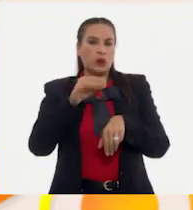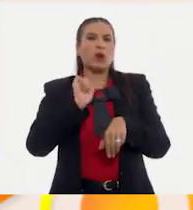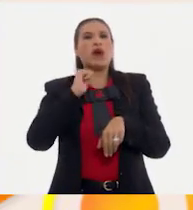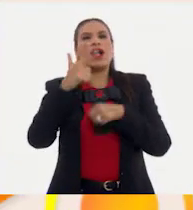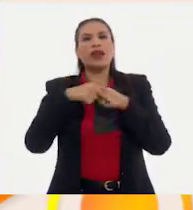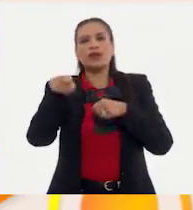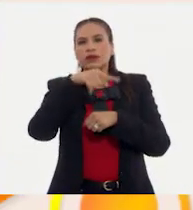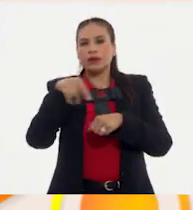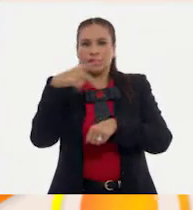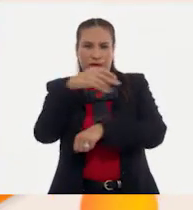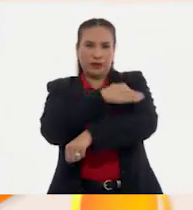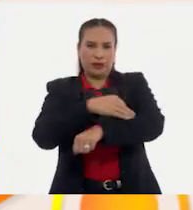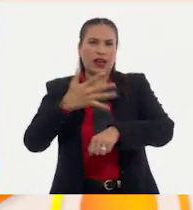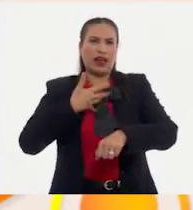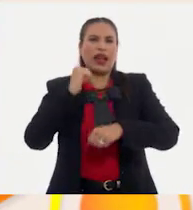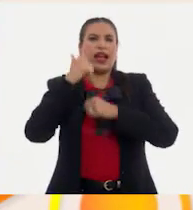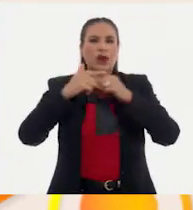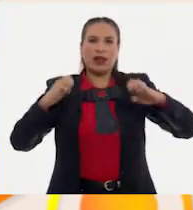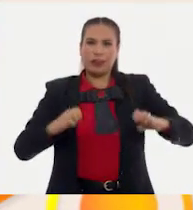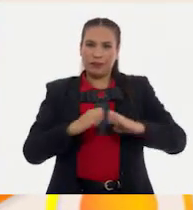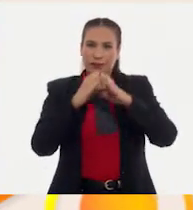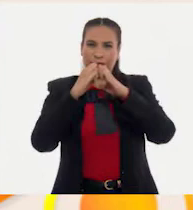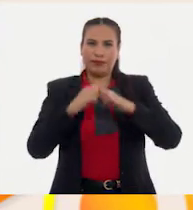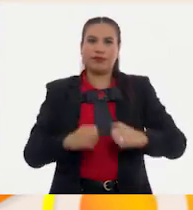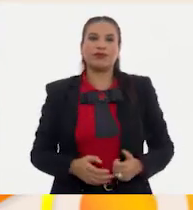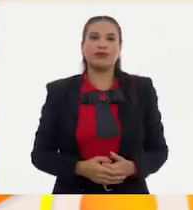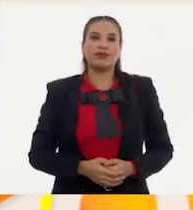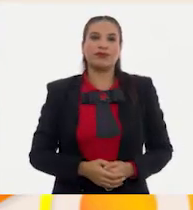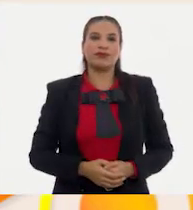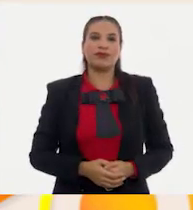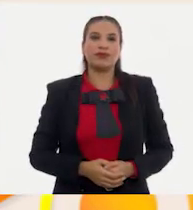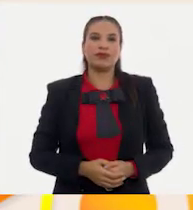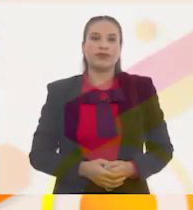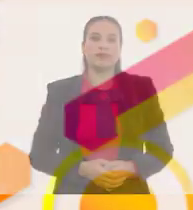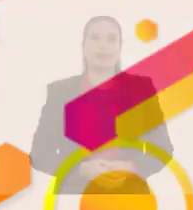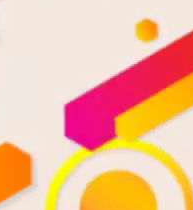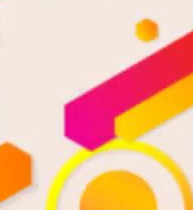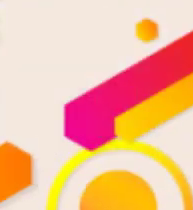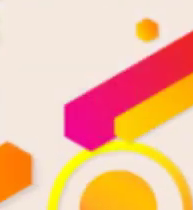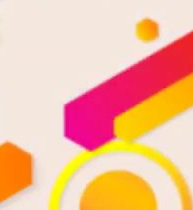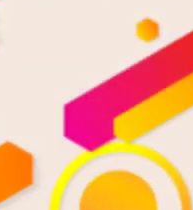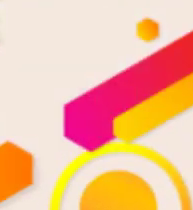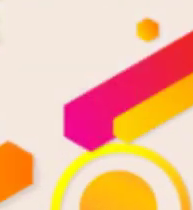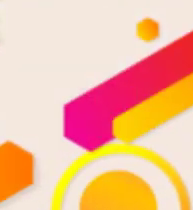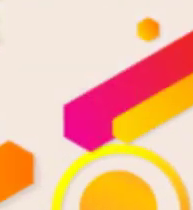alguien cerca de ti tenga una emergencia.